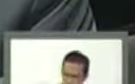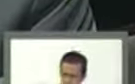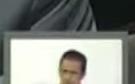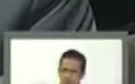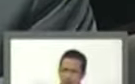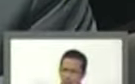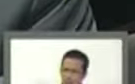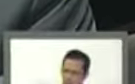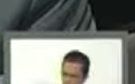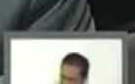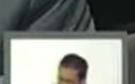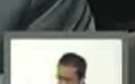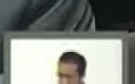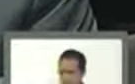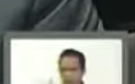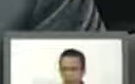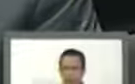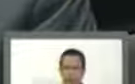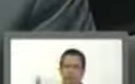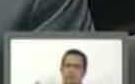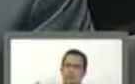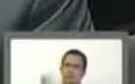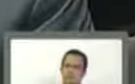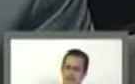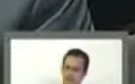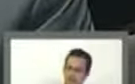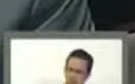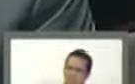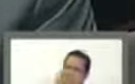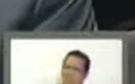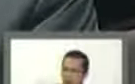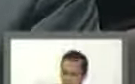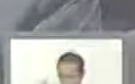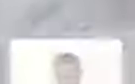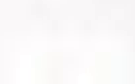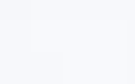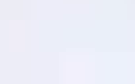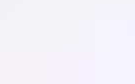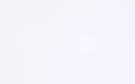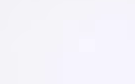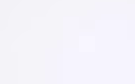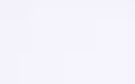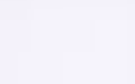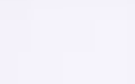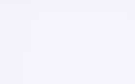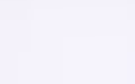eficacia a sus acciones para la atención a las afectaciones por los sismos. Es cuanto, presidente.